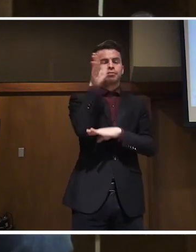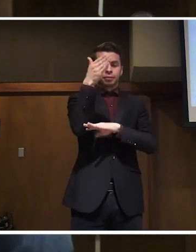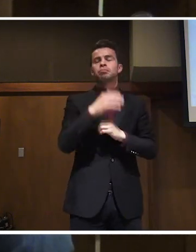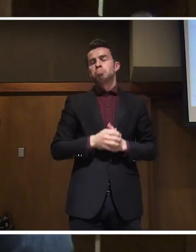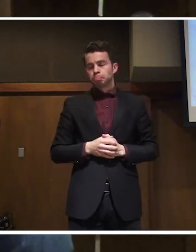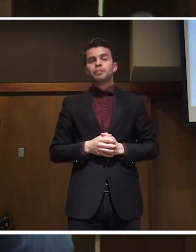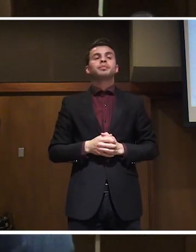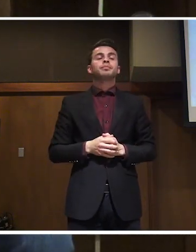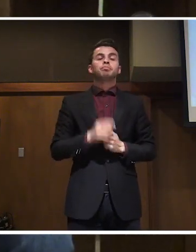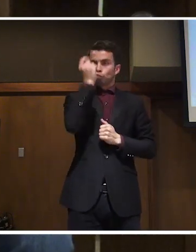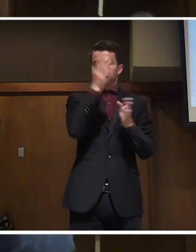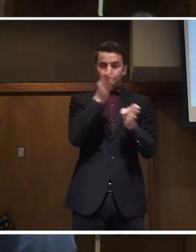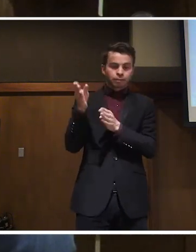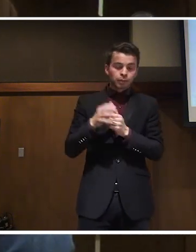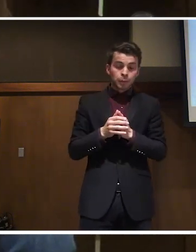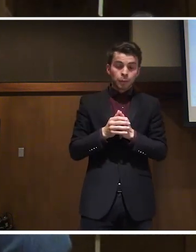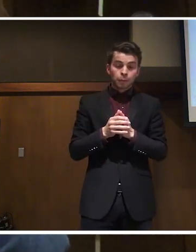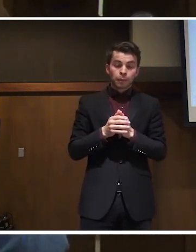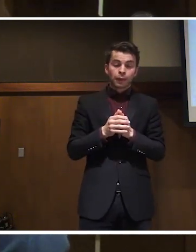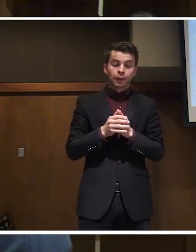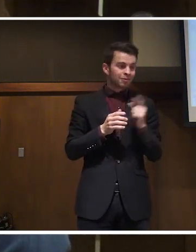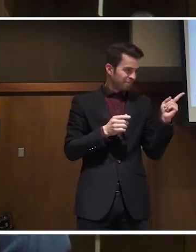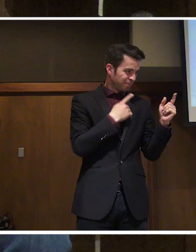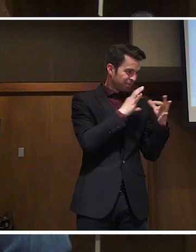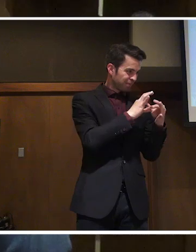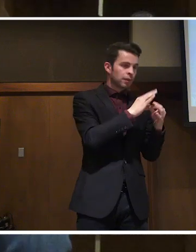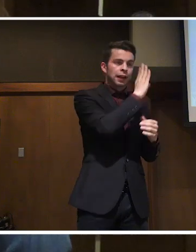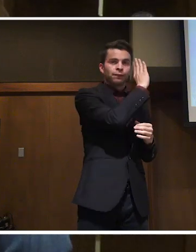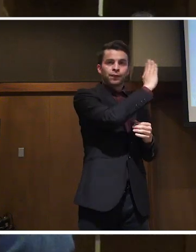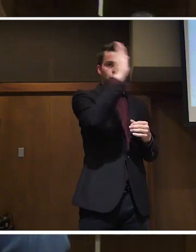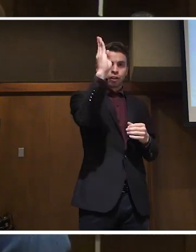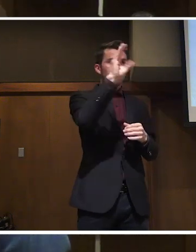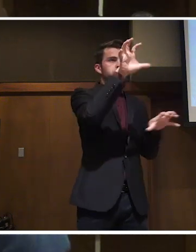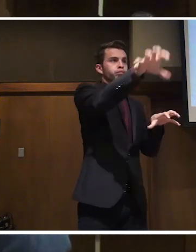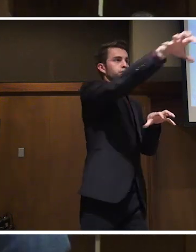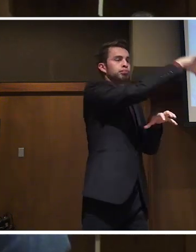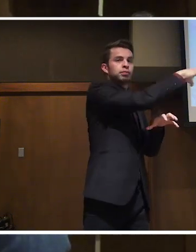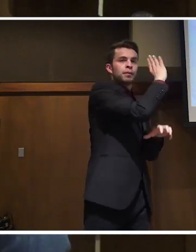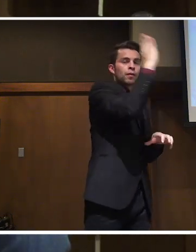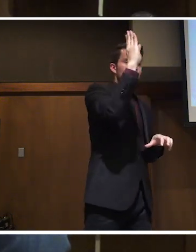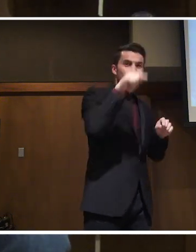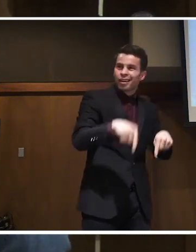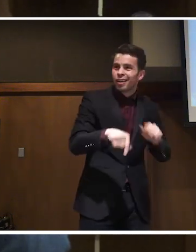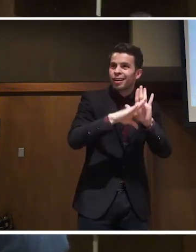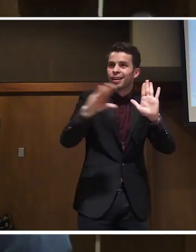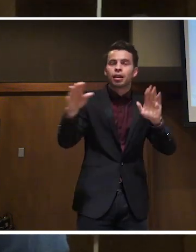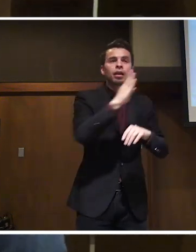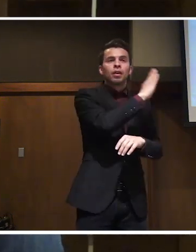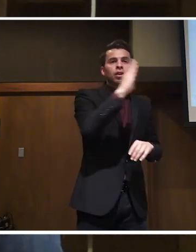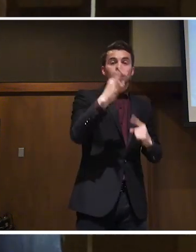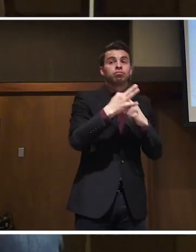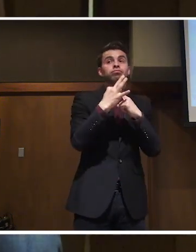concreto de las bibliotecas, esta biblioteca tiene una peculiaridad que yo